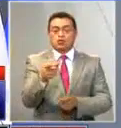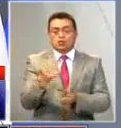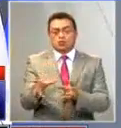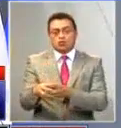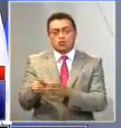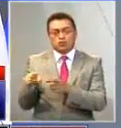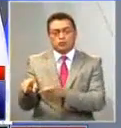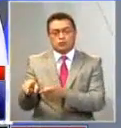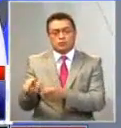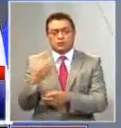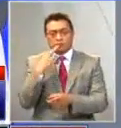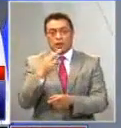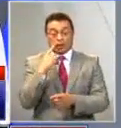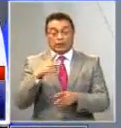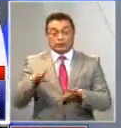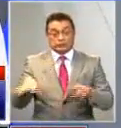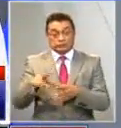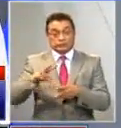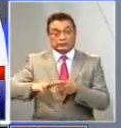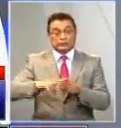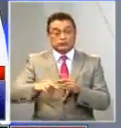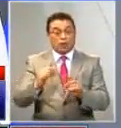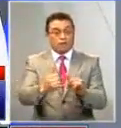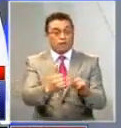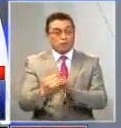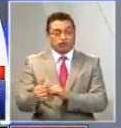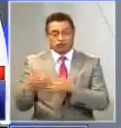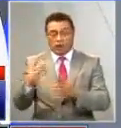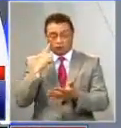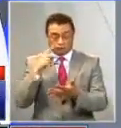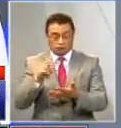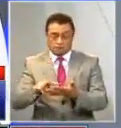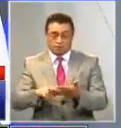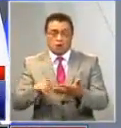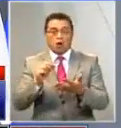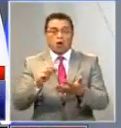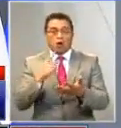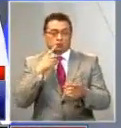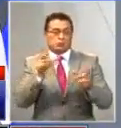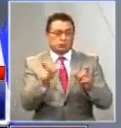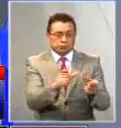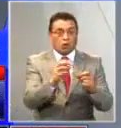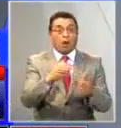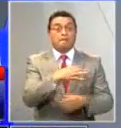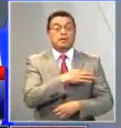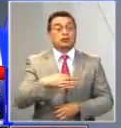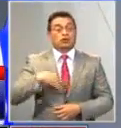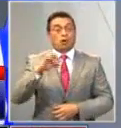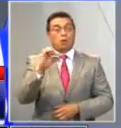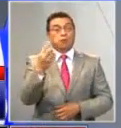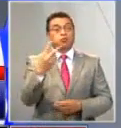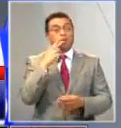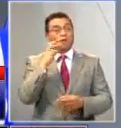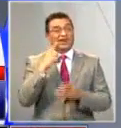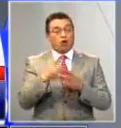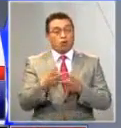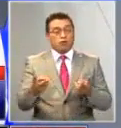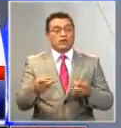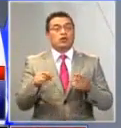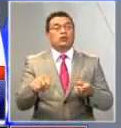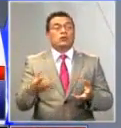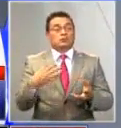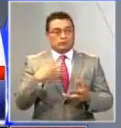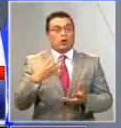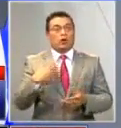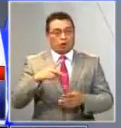financiero hizo algo con esa información, si la revisó, la analizó y se la mandó al Ministerio Público, porque no es posible entender, insisto,